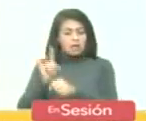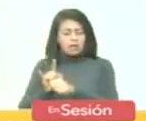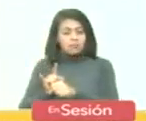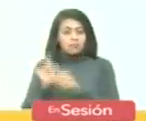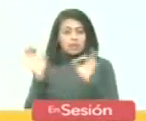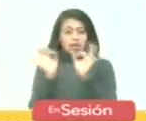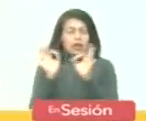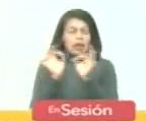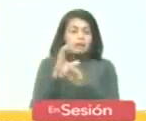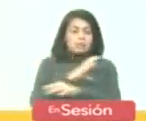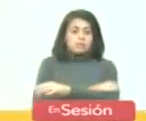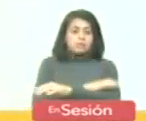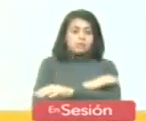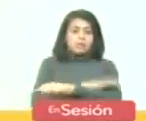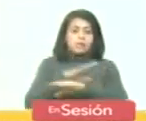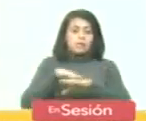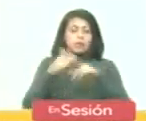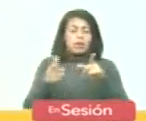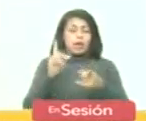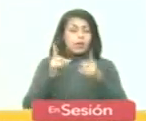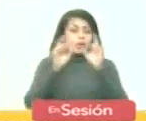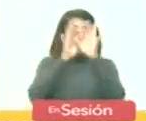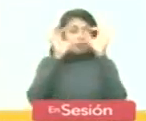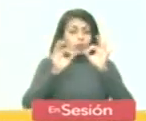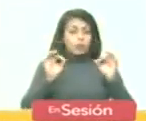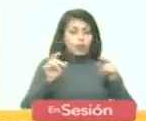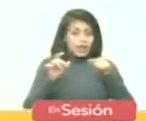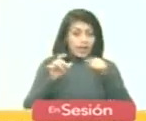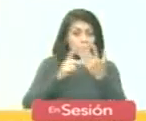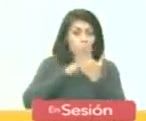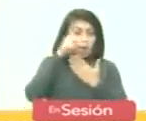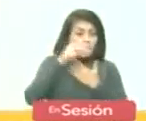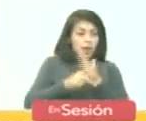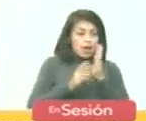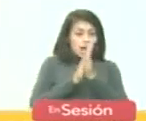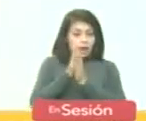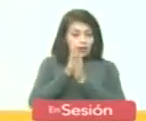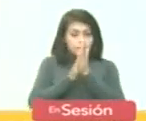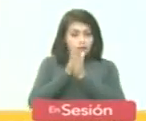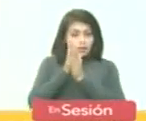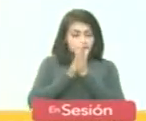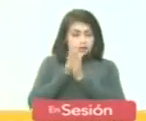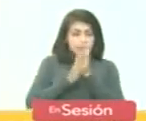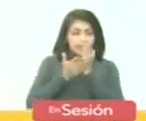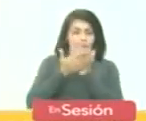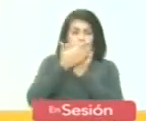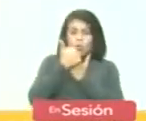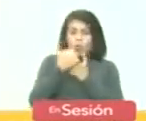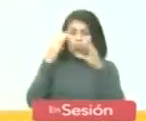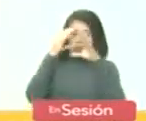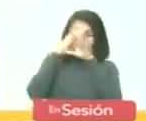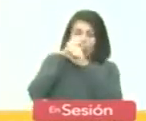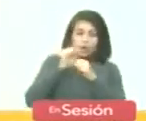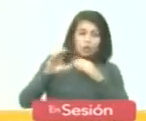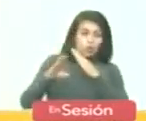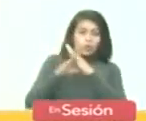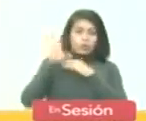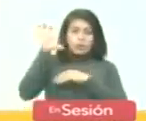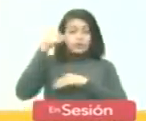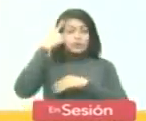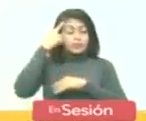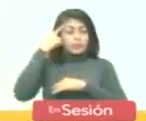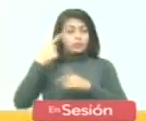había. Porque ellos estaban, de alguna manera, conspirando en la oscuridad contra el país. Sabía que